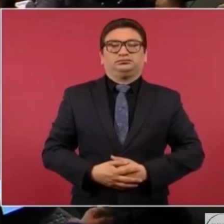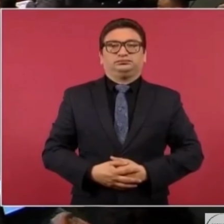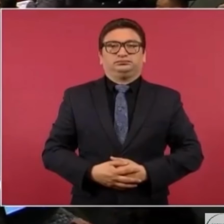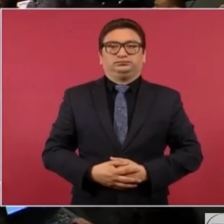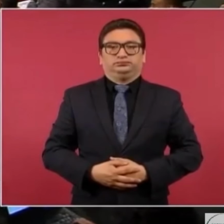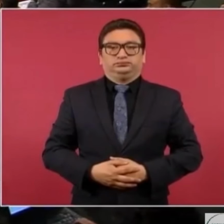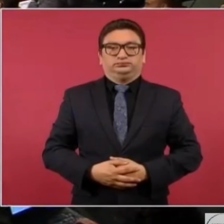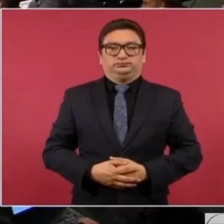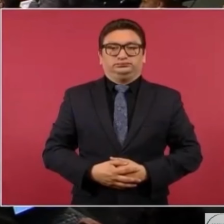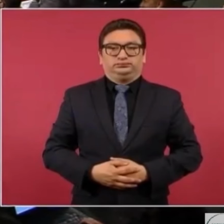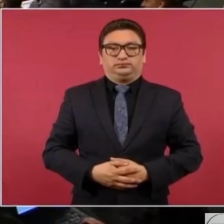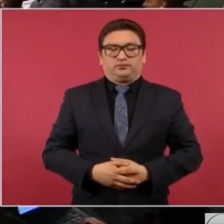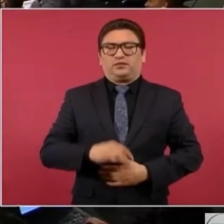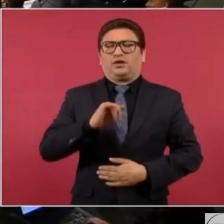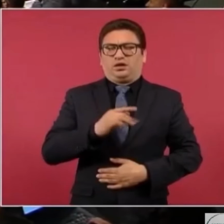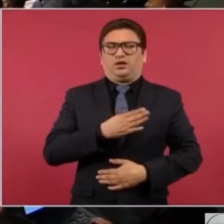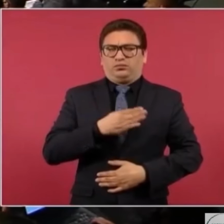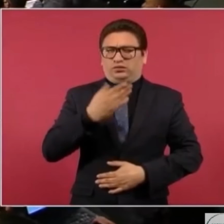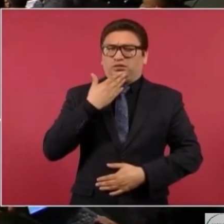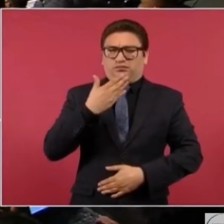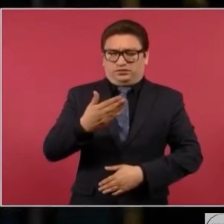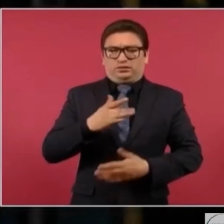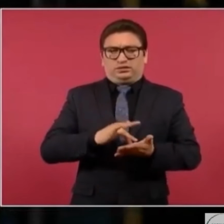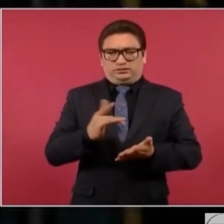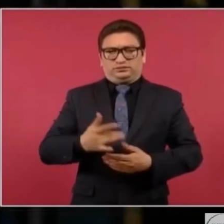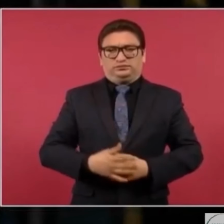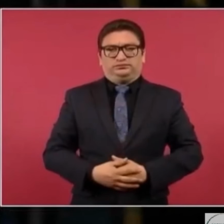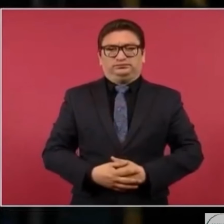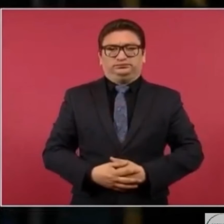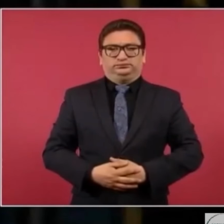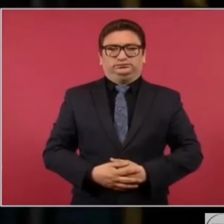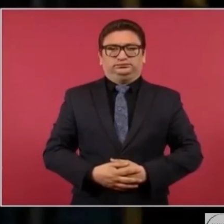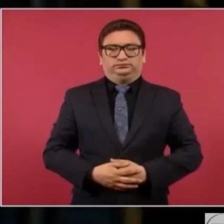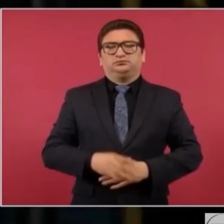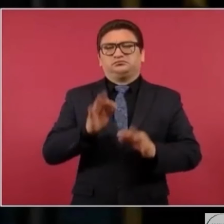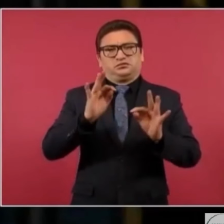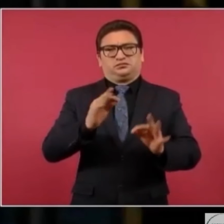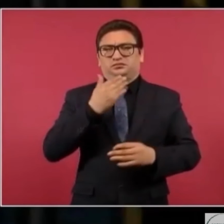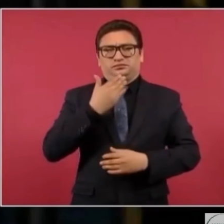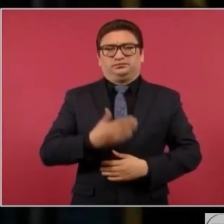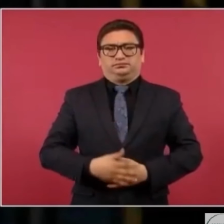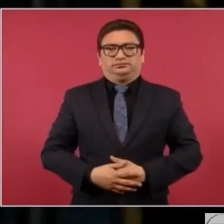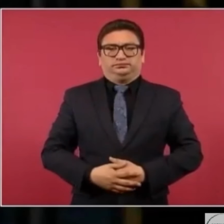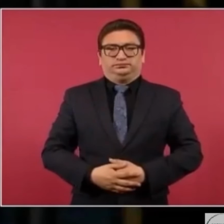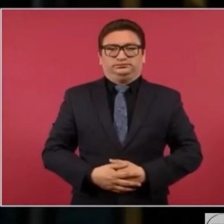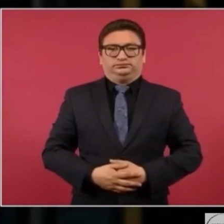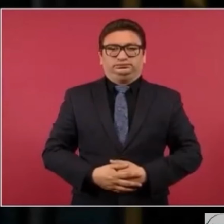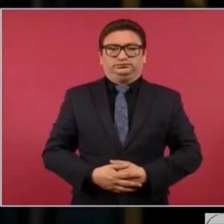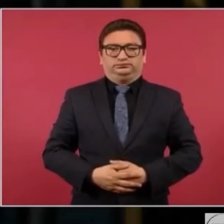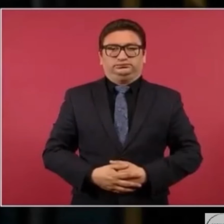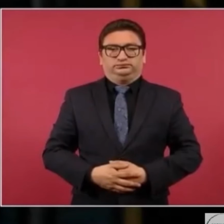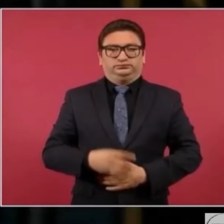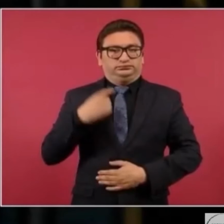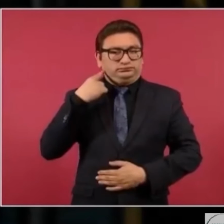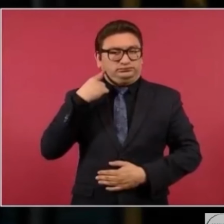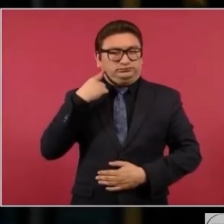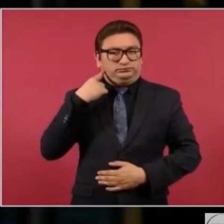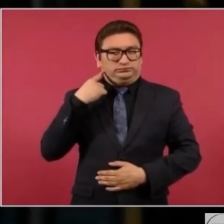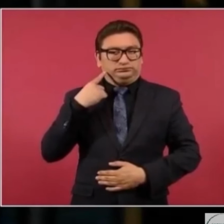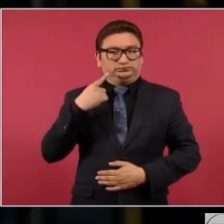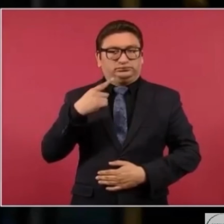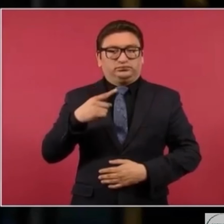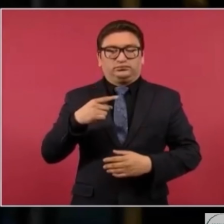estado en contacto. Qué bueno con que los lo haga. representantes Se lo de los agradezco. pueblos originarios. Perfecto. Incluso está pendiente también una reunión con las